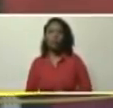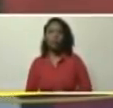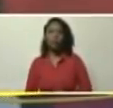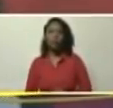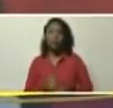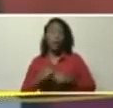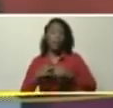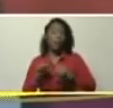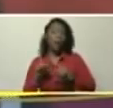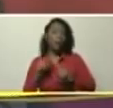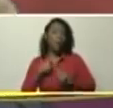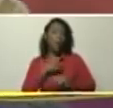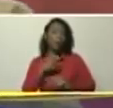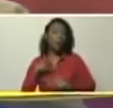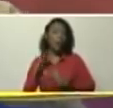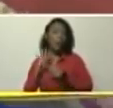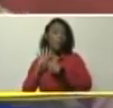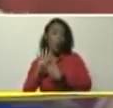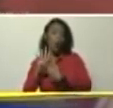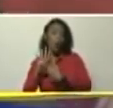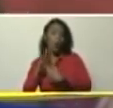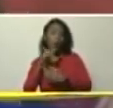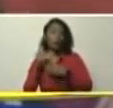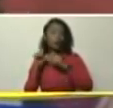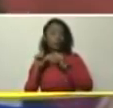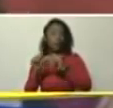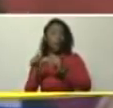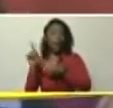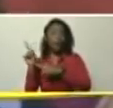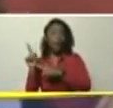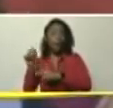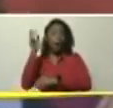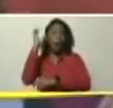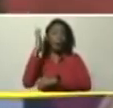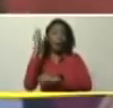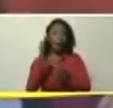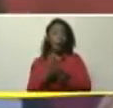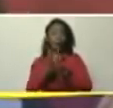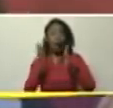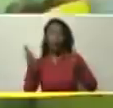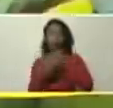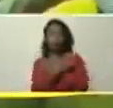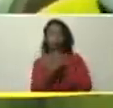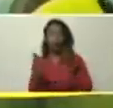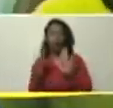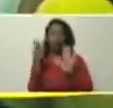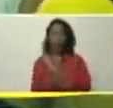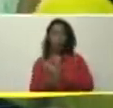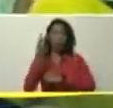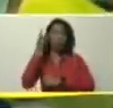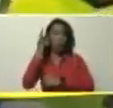Pero quería resaltar lo siguiente: ahí se hizo una asamblea espontánea, sobre todo con mujeres,